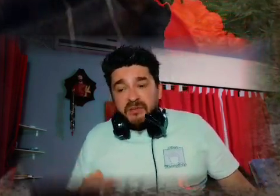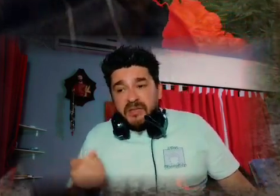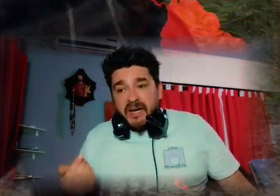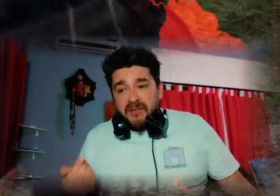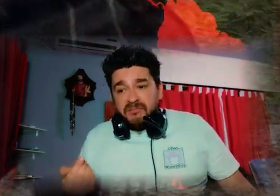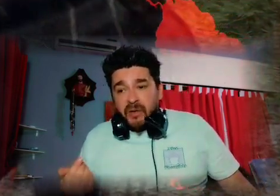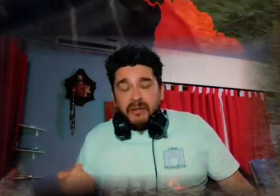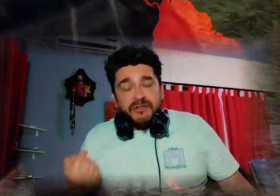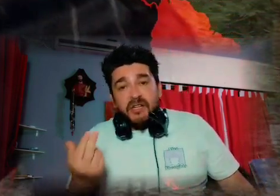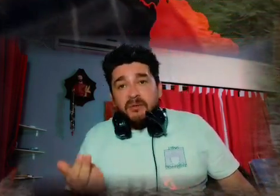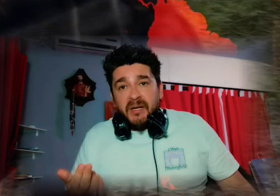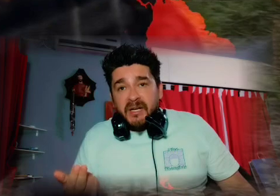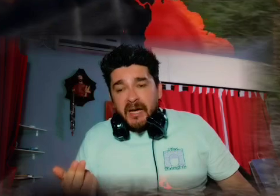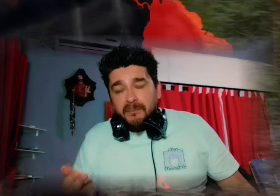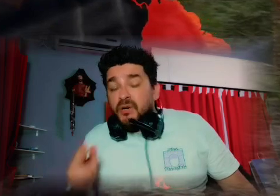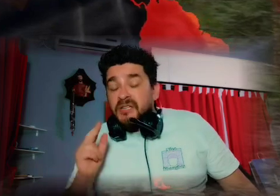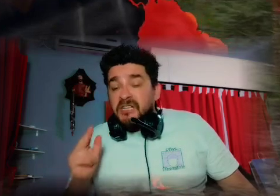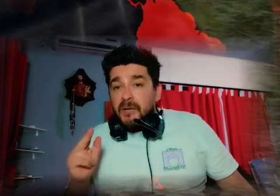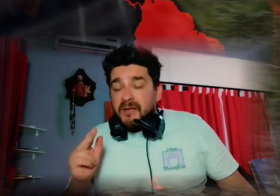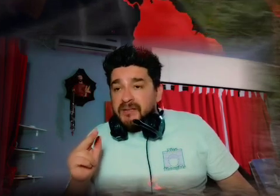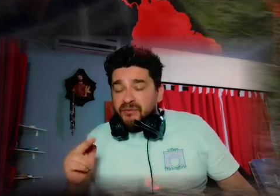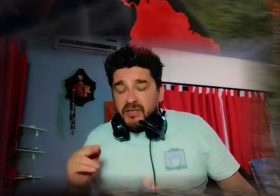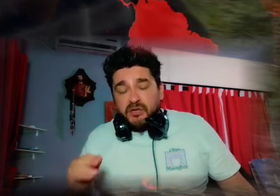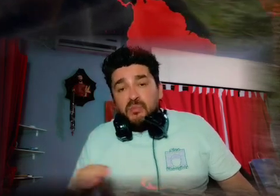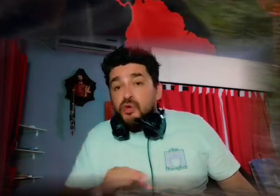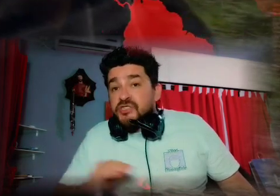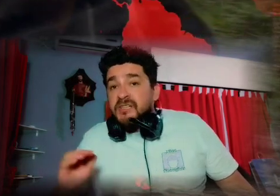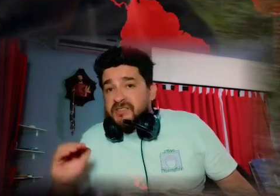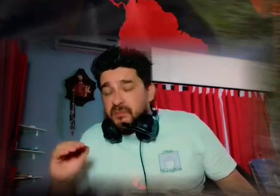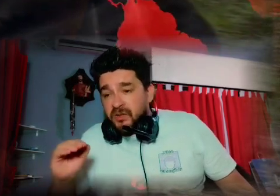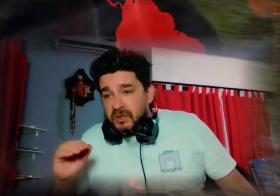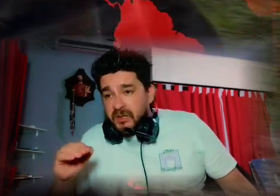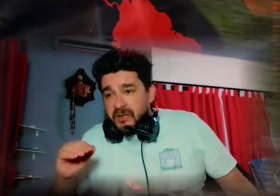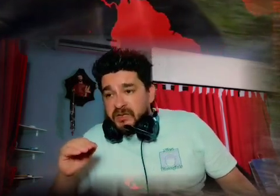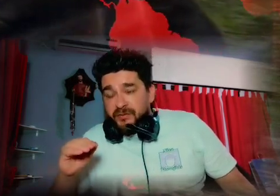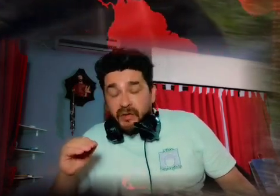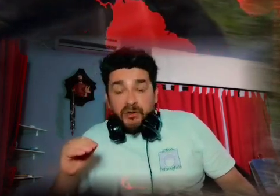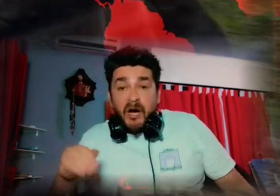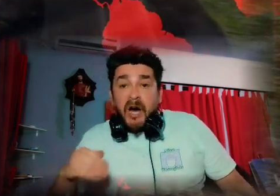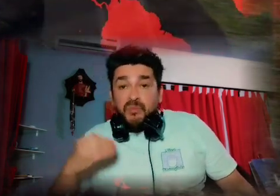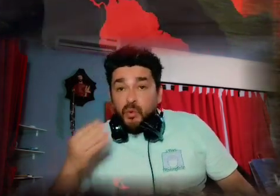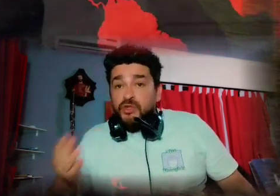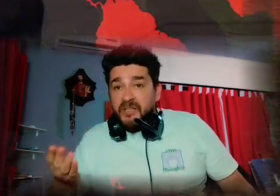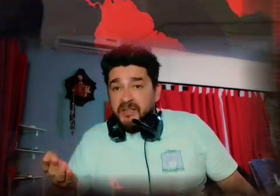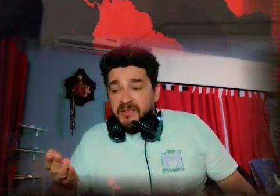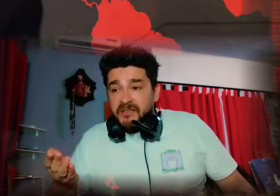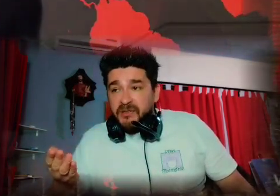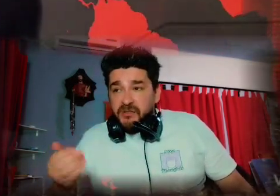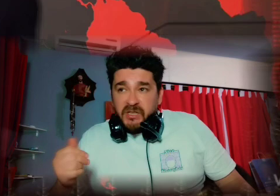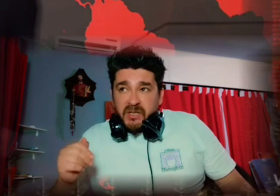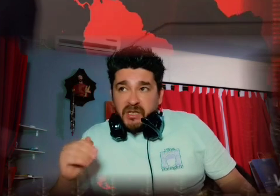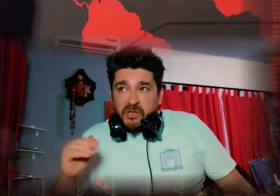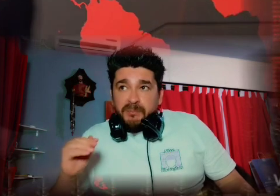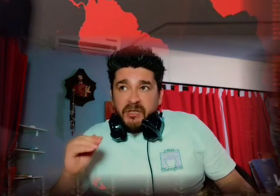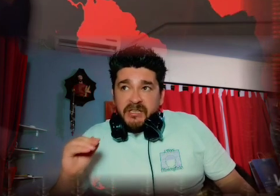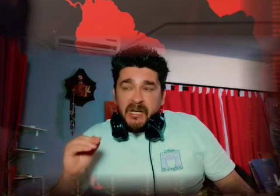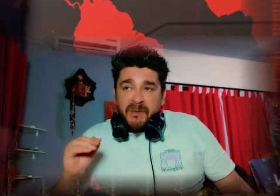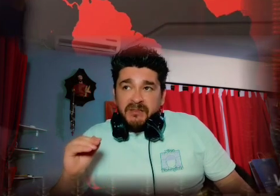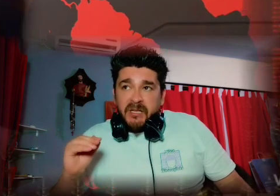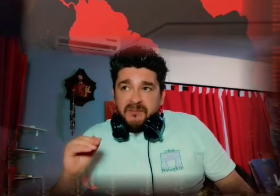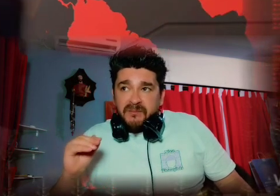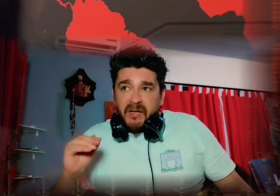foto que se hizo viral, aunque ustedes no me crean, políticamente afectó muchísimo. Defraudó a muchos argentinos y